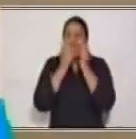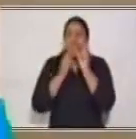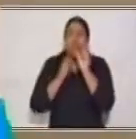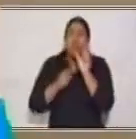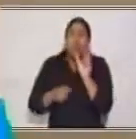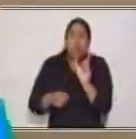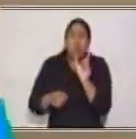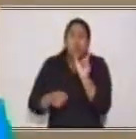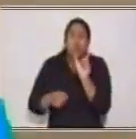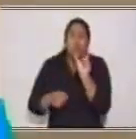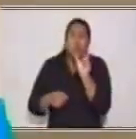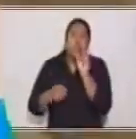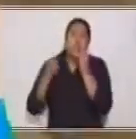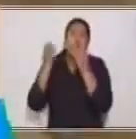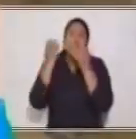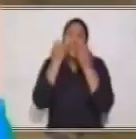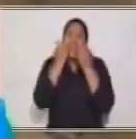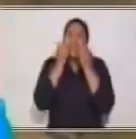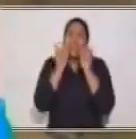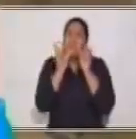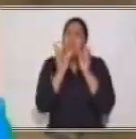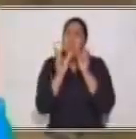el número 2.